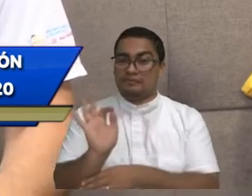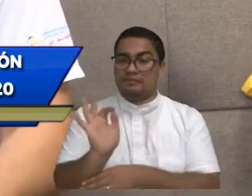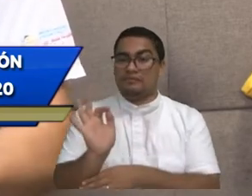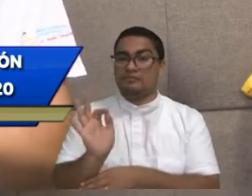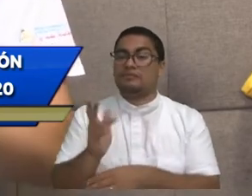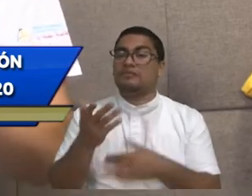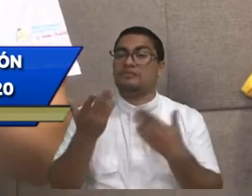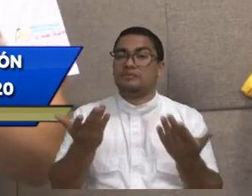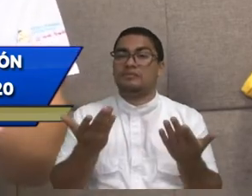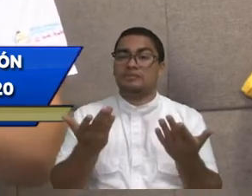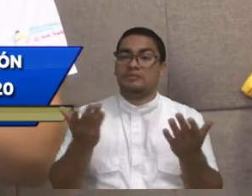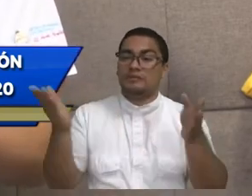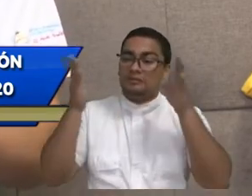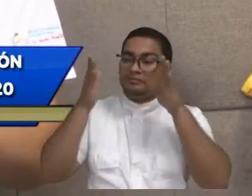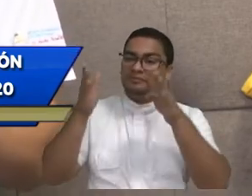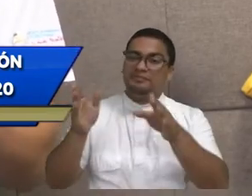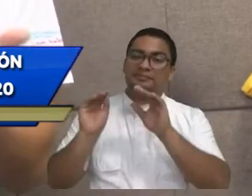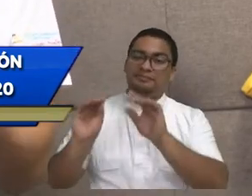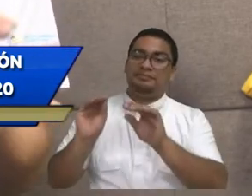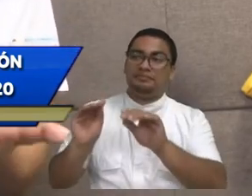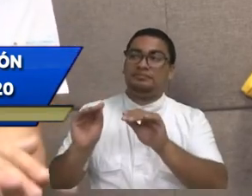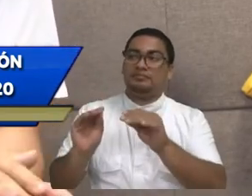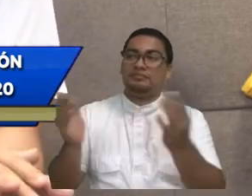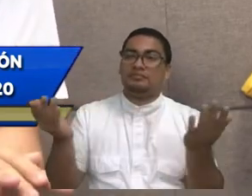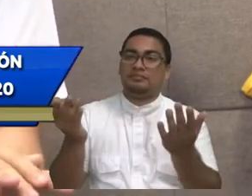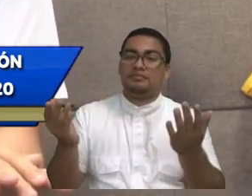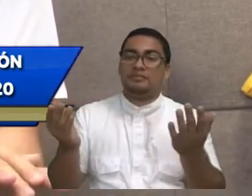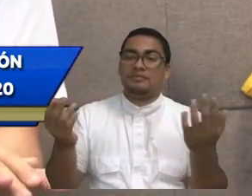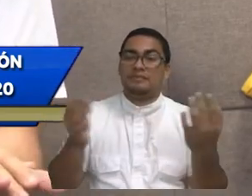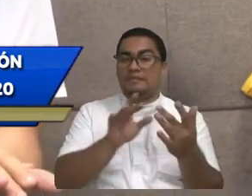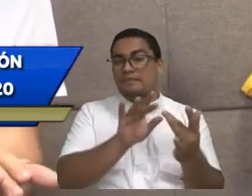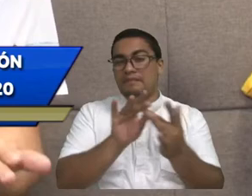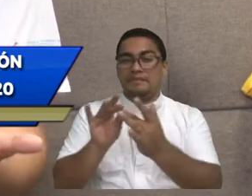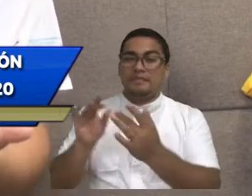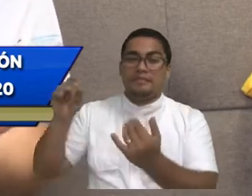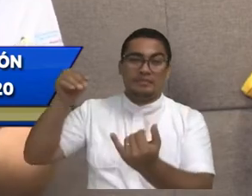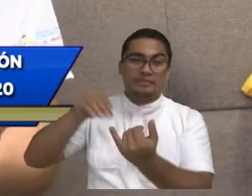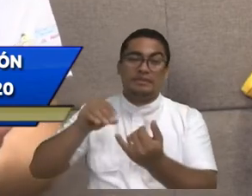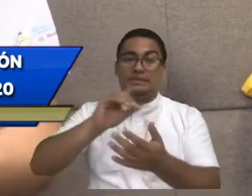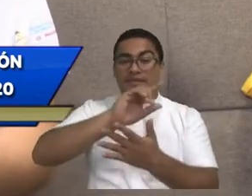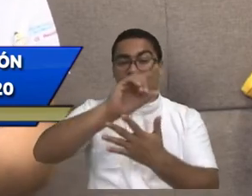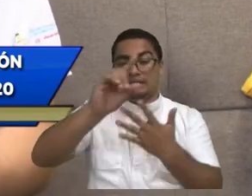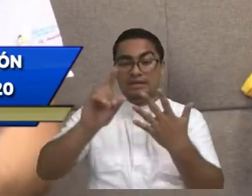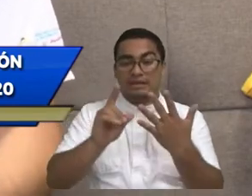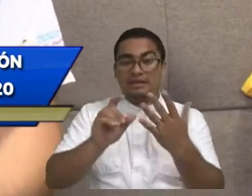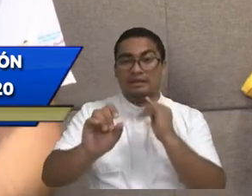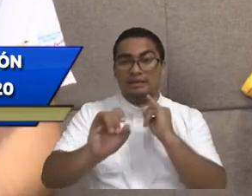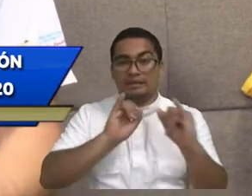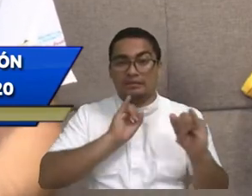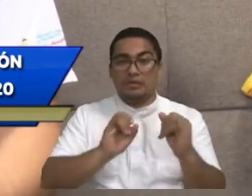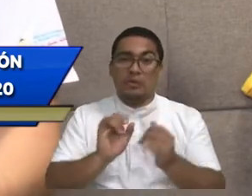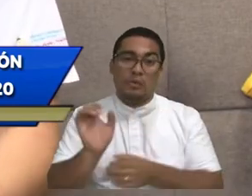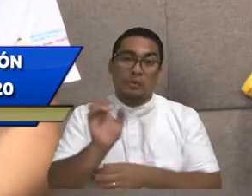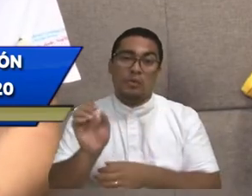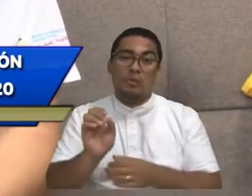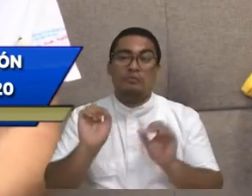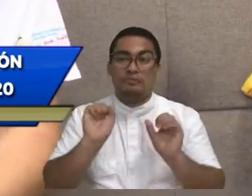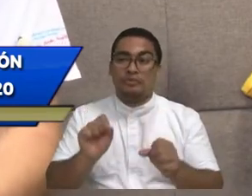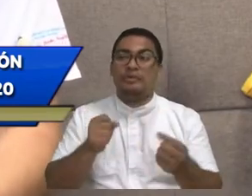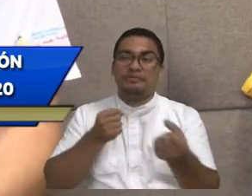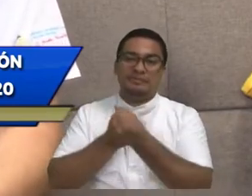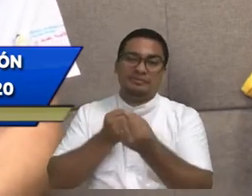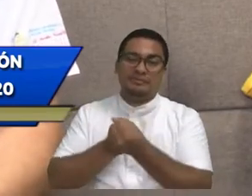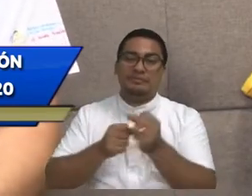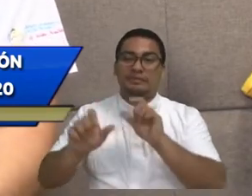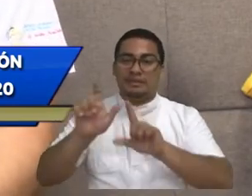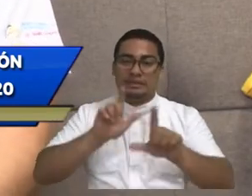en fácil de formación para ello a través del técnico especialista en didáctica de idiomas o a través del fortalecimiento lingüístico